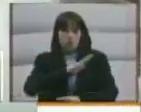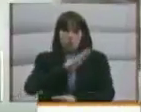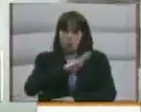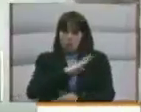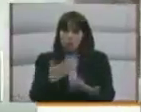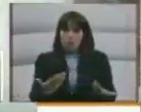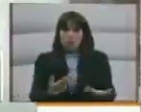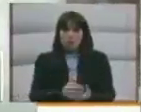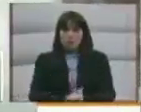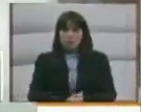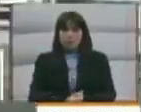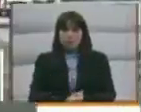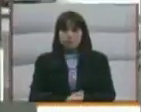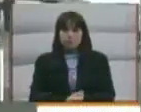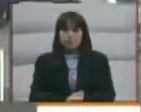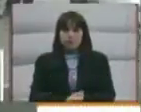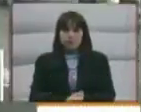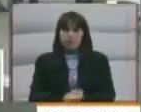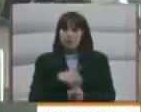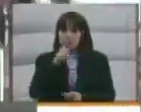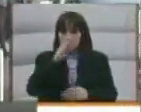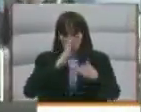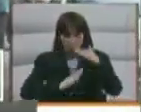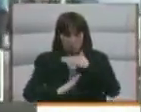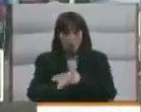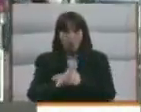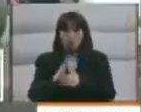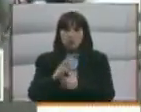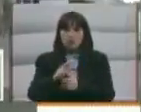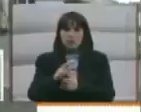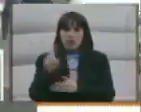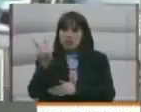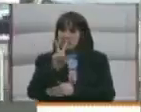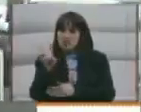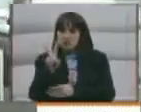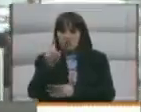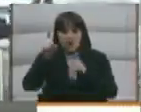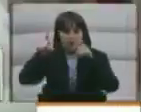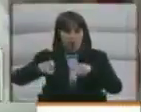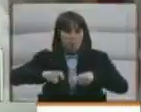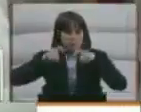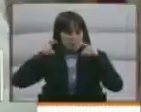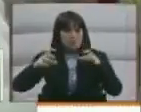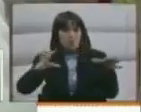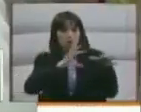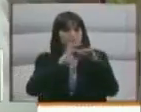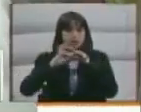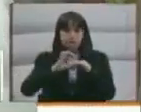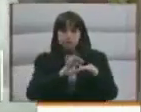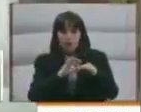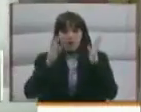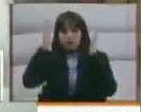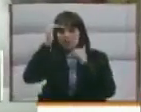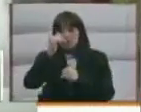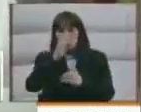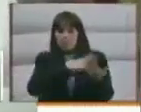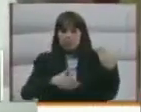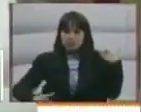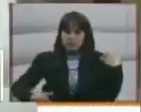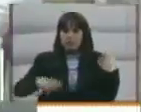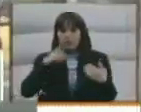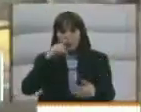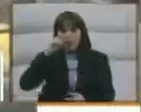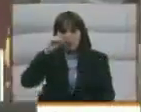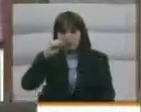reivindicación del campesino a nivel de Venezuela, queremos un enlace directo con el presidente de la República Bolivariana, de que nosotros